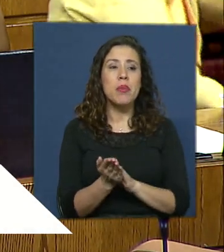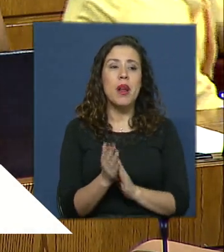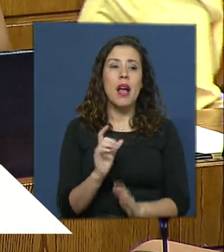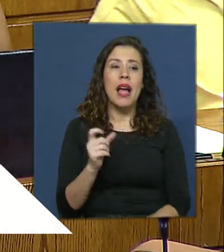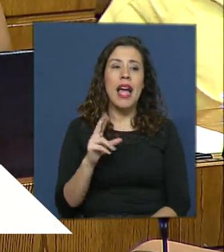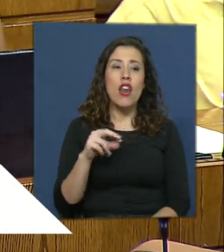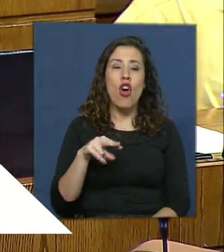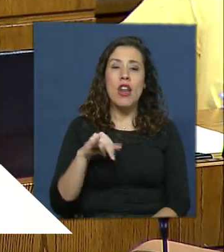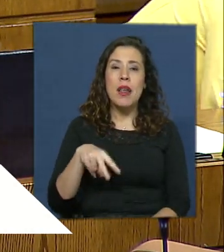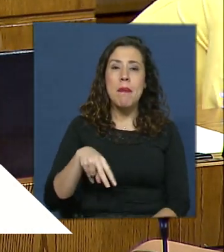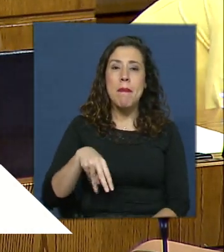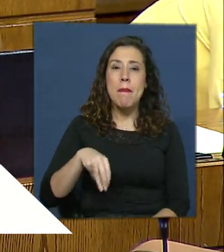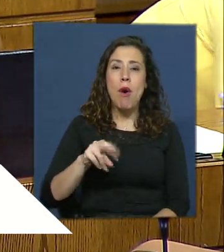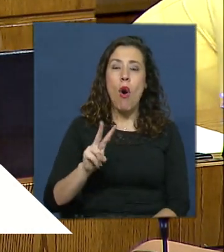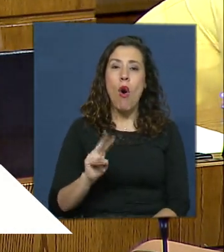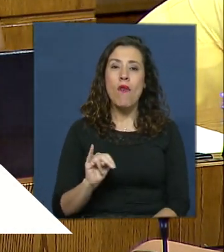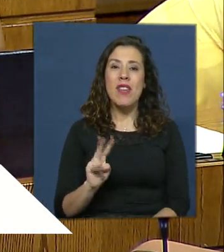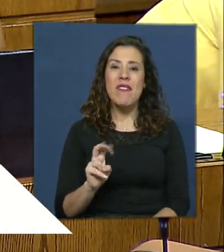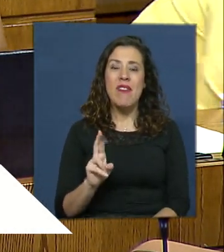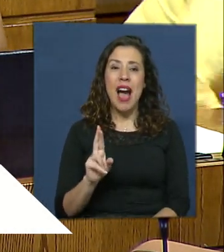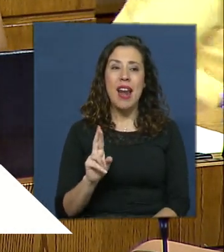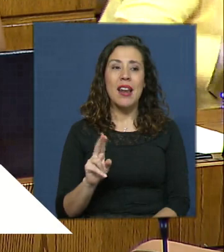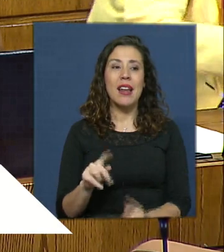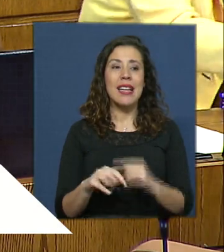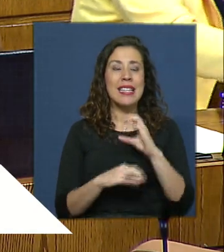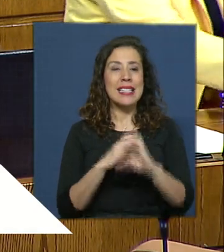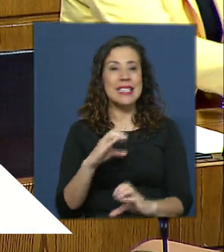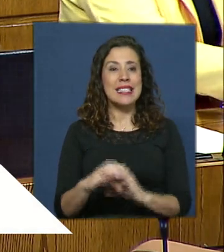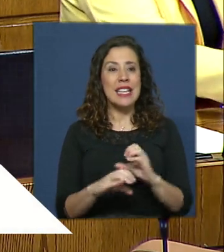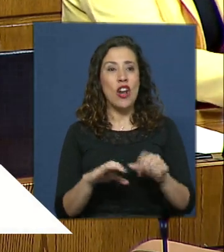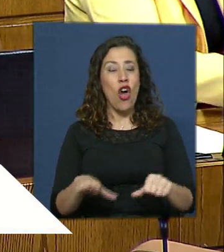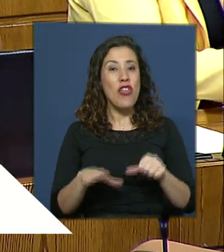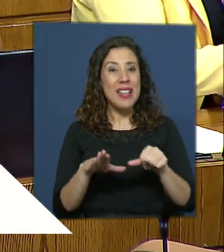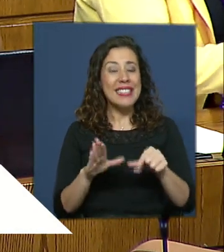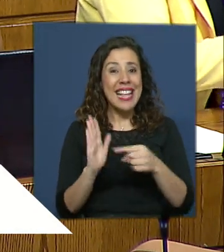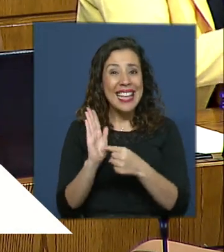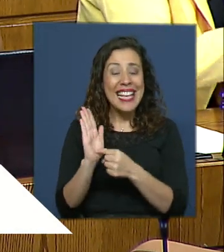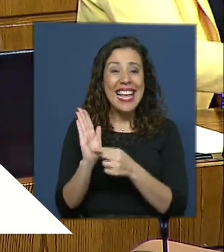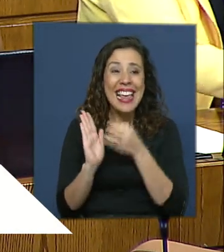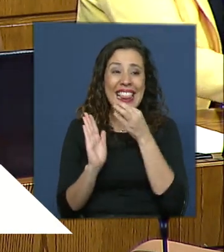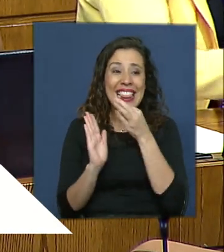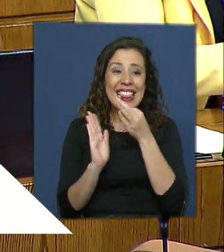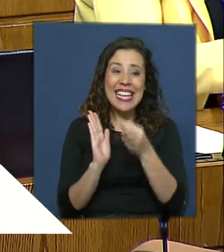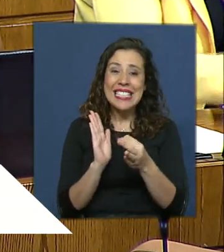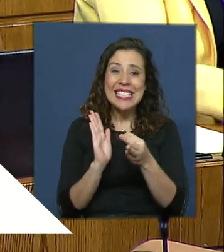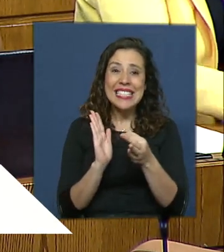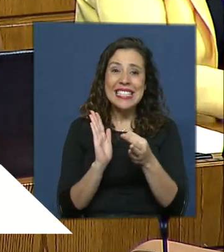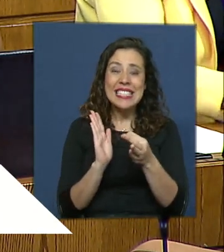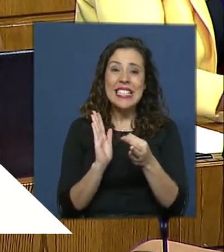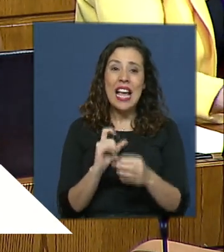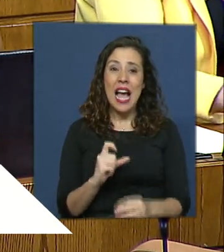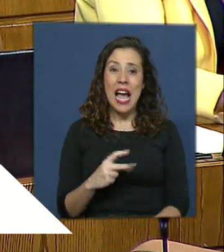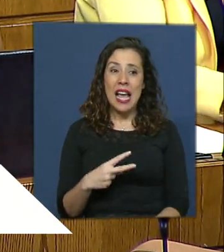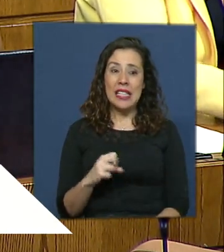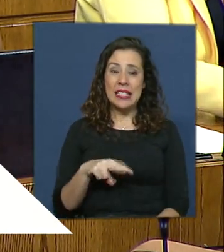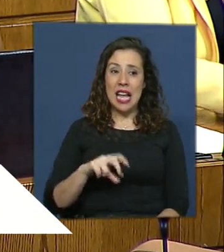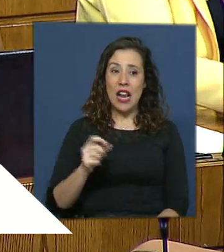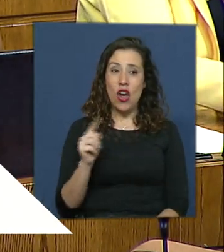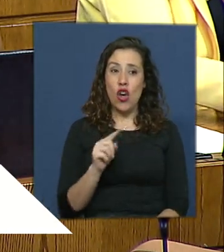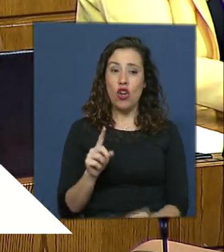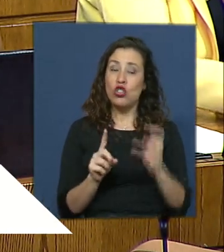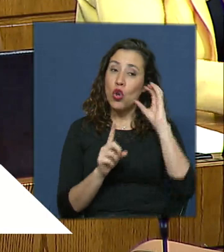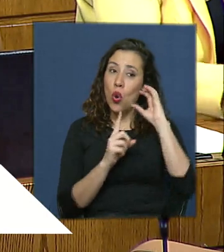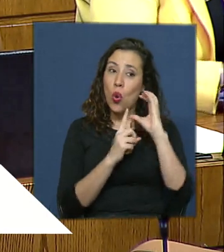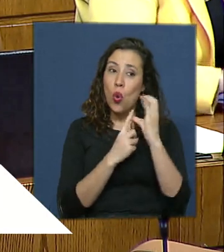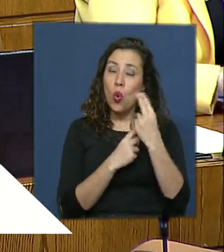de Vivar, en el siglo XVI, se hacía mención de los changos y de la